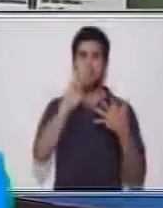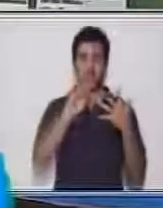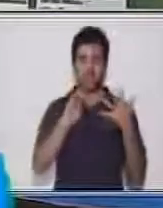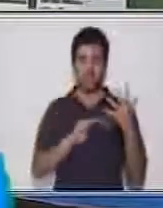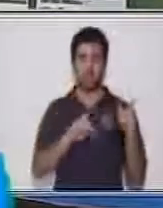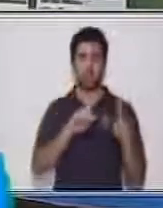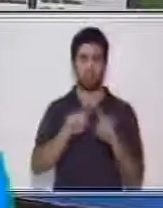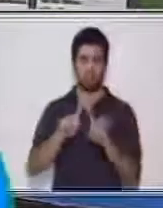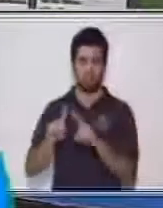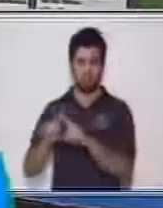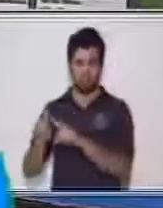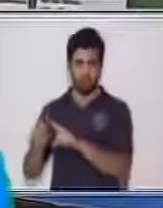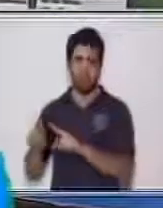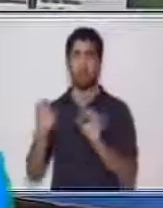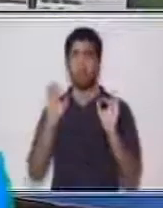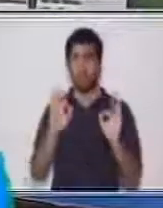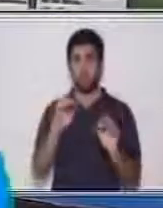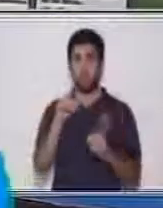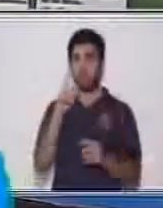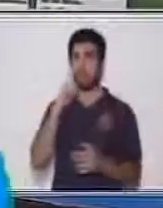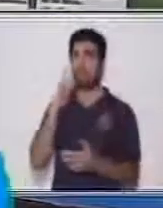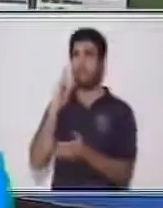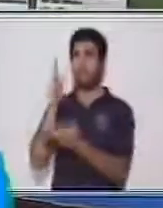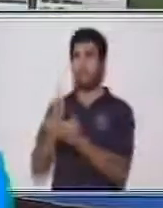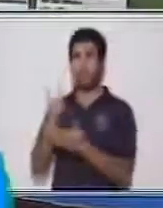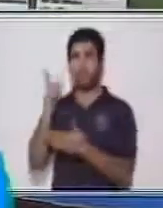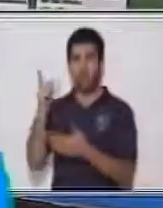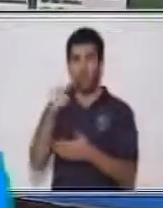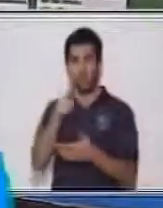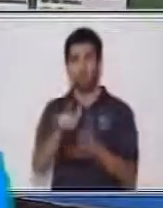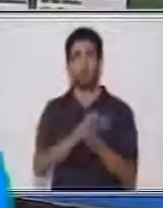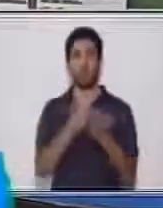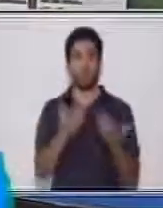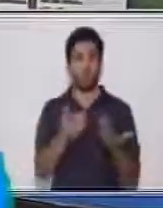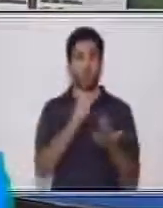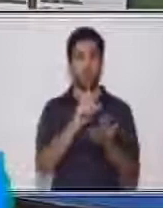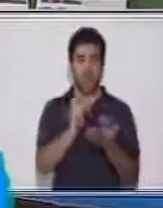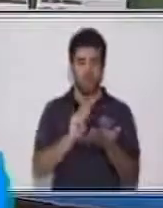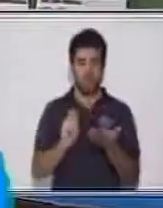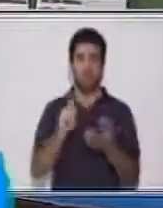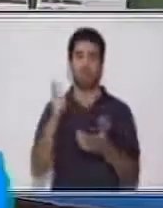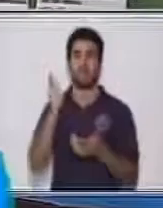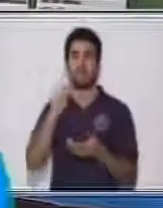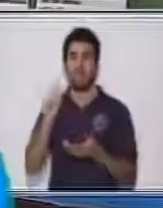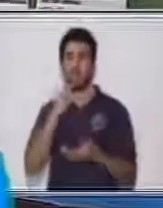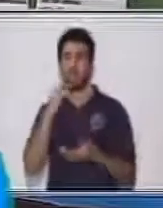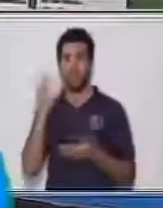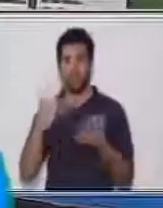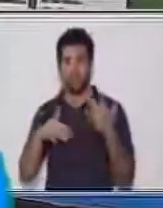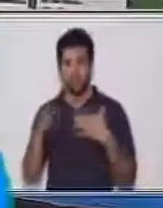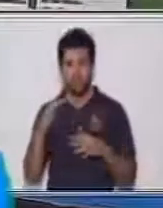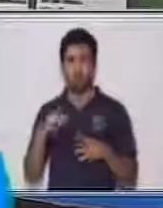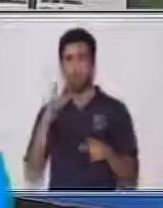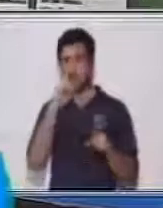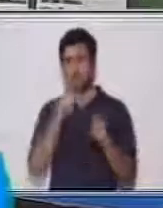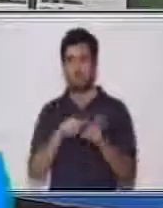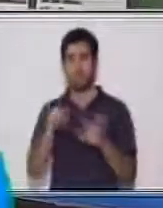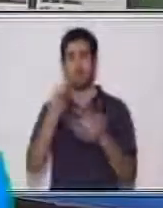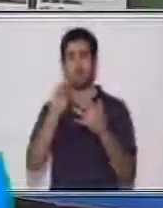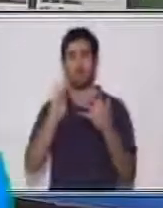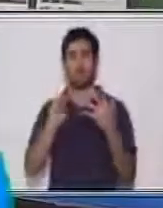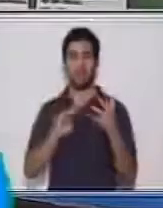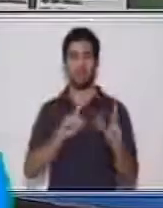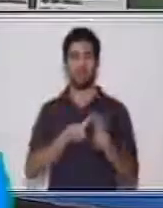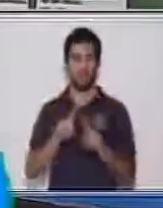Entonces, por favor, ve a buscar tu portafolio Aprendo en Casa, hojas, lápices, crayones y diferentes materiales que consideres que te